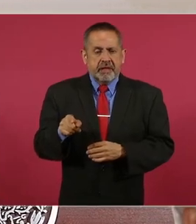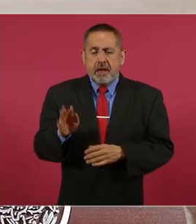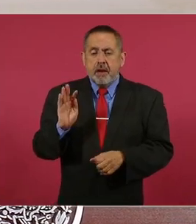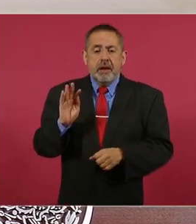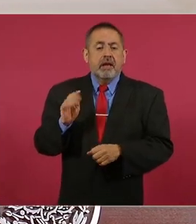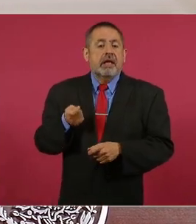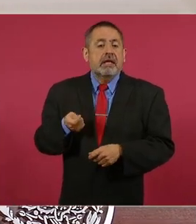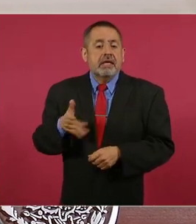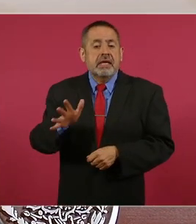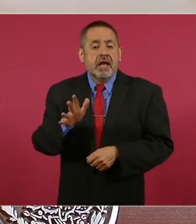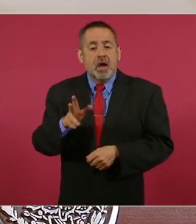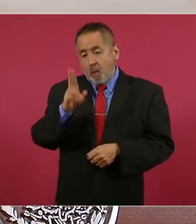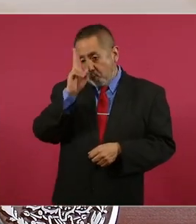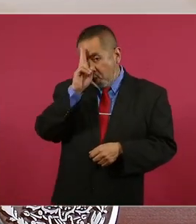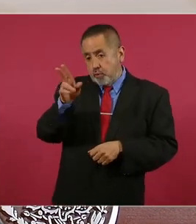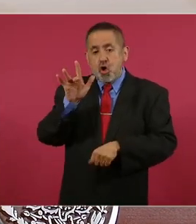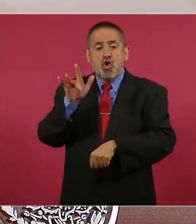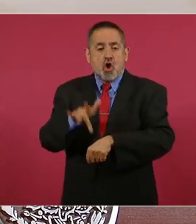protegida,